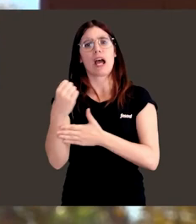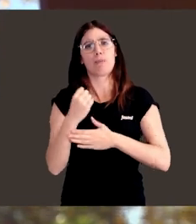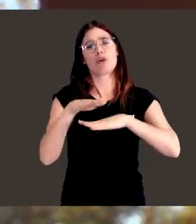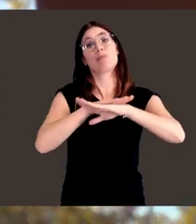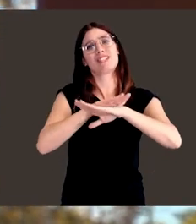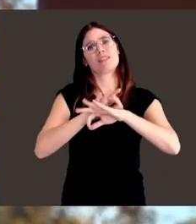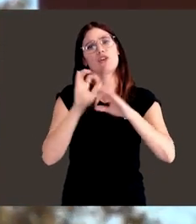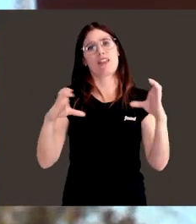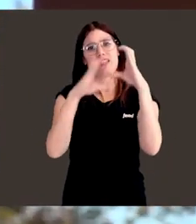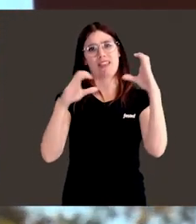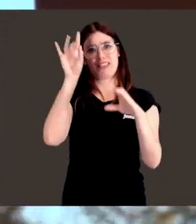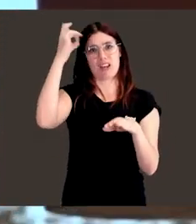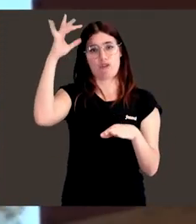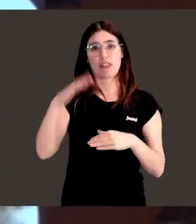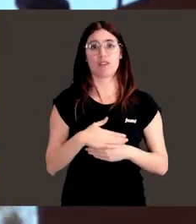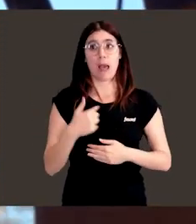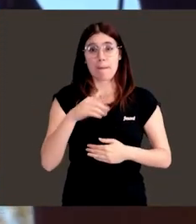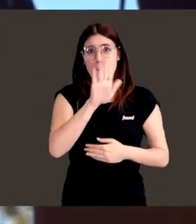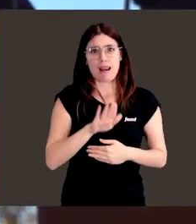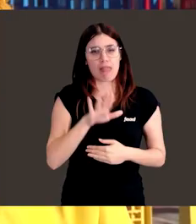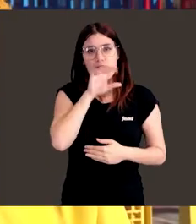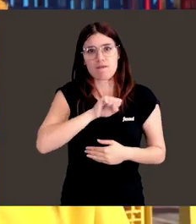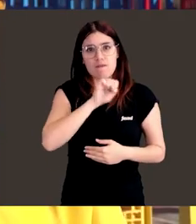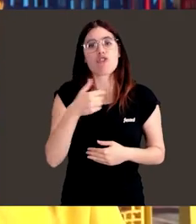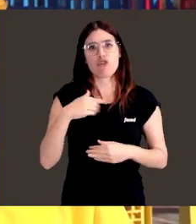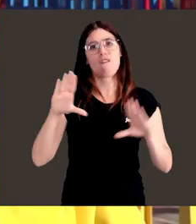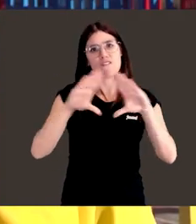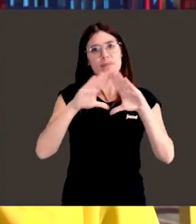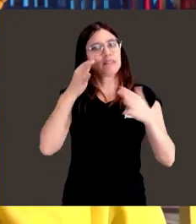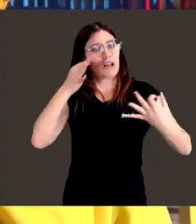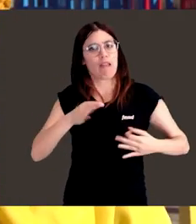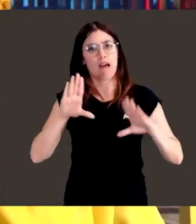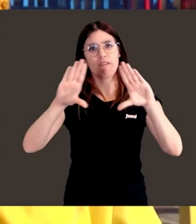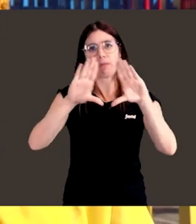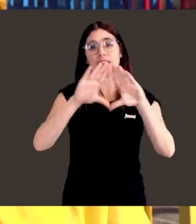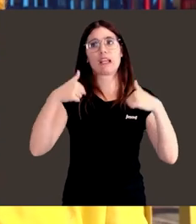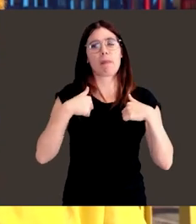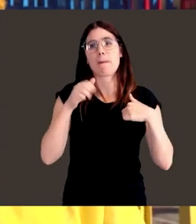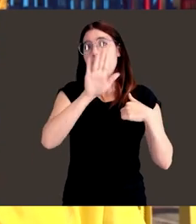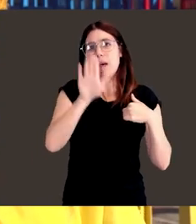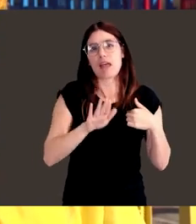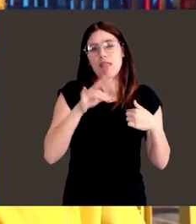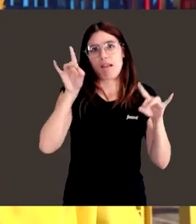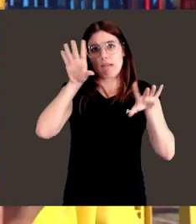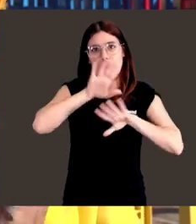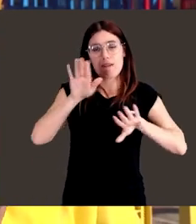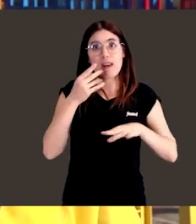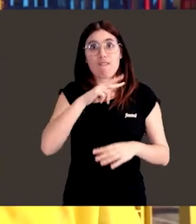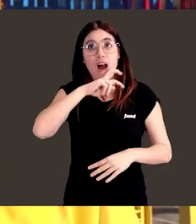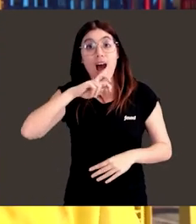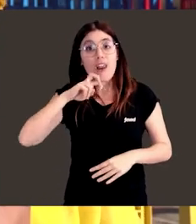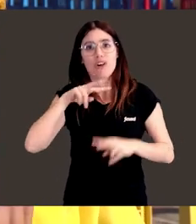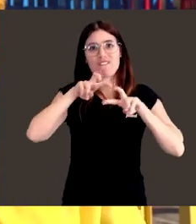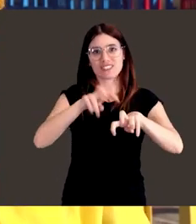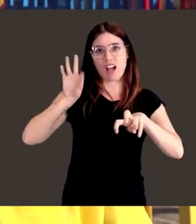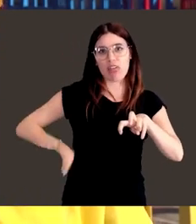del Ministerio de Ciencia e Innovación. Me parece que es genial, la verdad es que yo soy feminista y me parece que es increíble que se ponga en valor